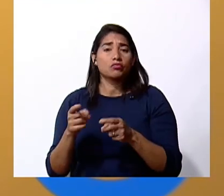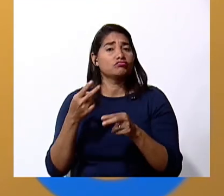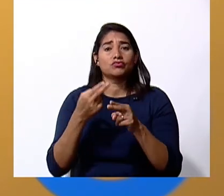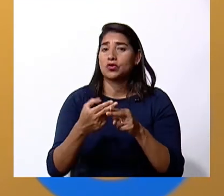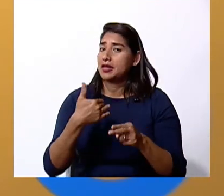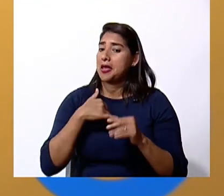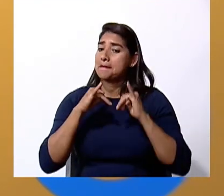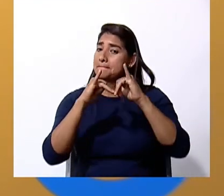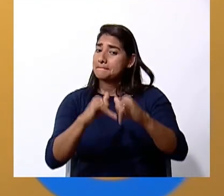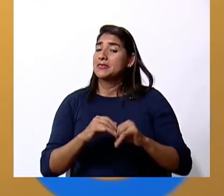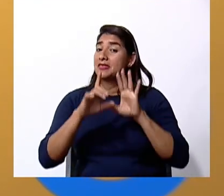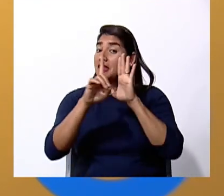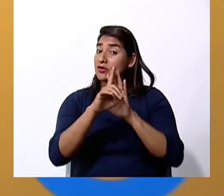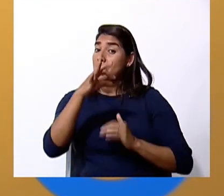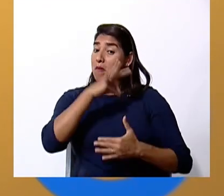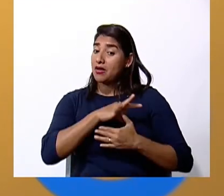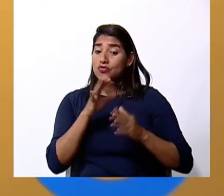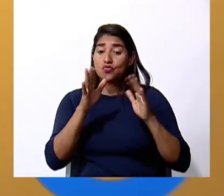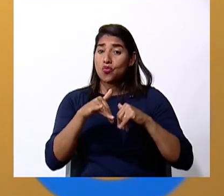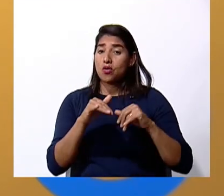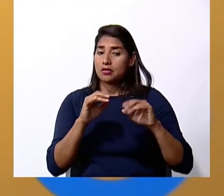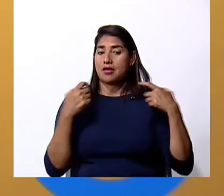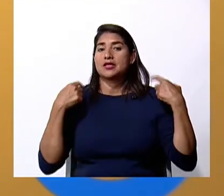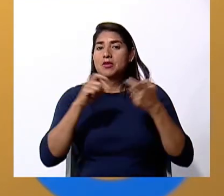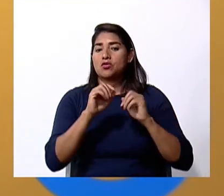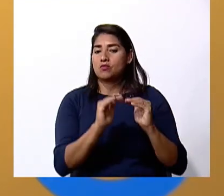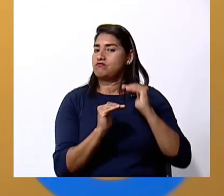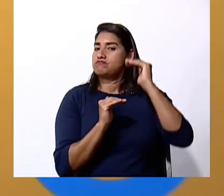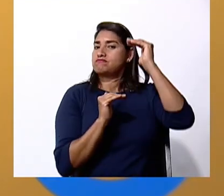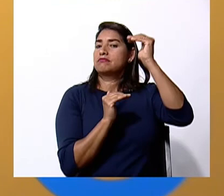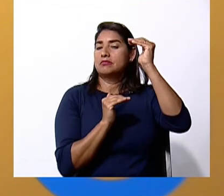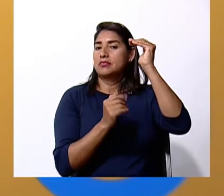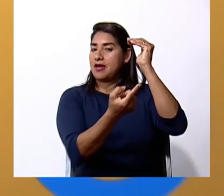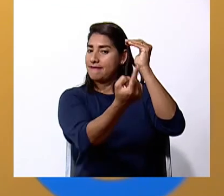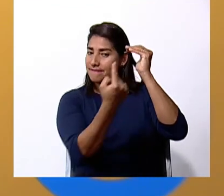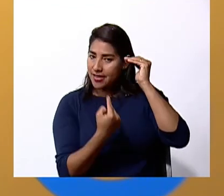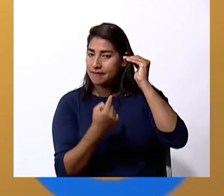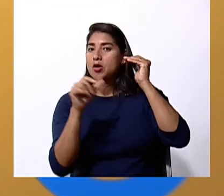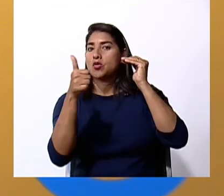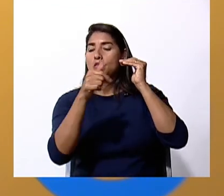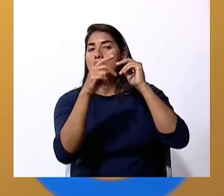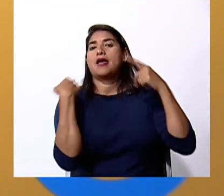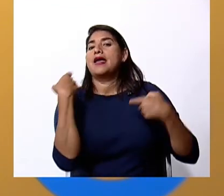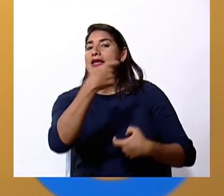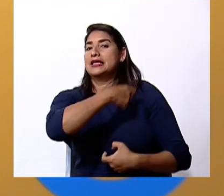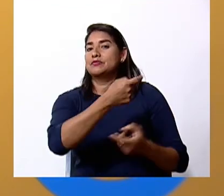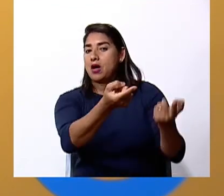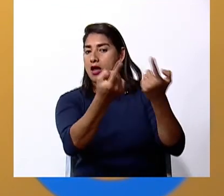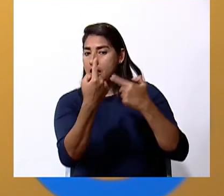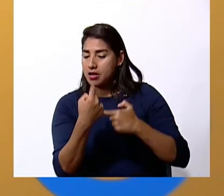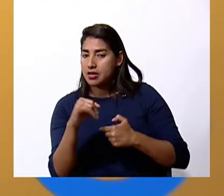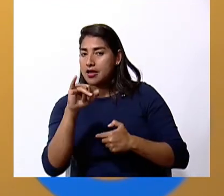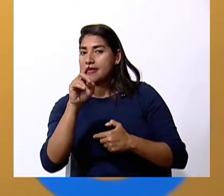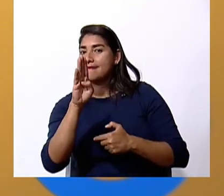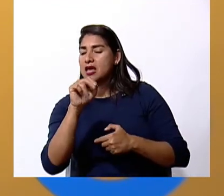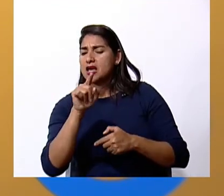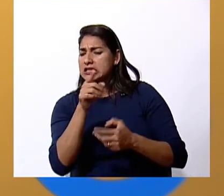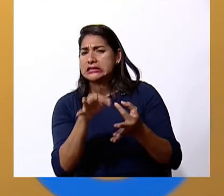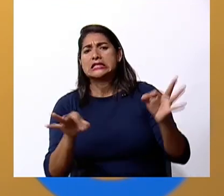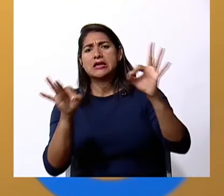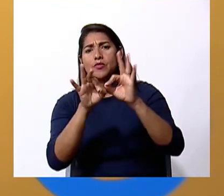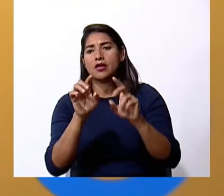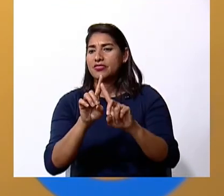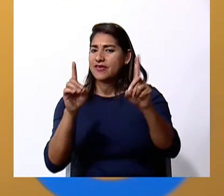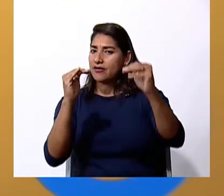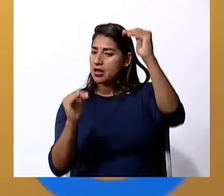tenían los mismos beneficios que tenían los españoles que habían venido de la España ibérica. Eso es